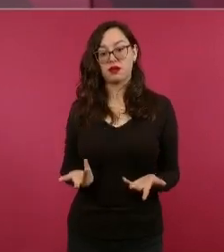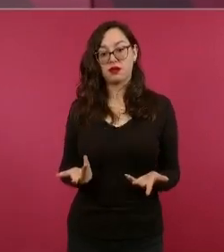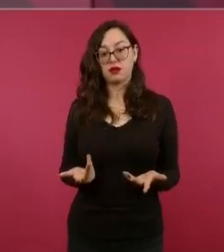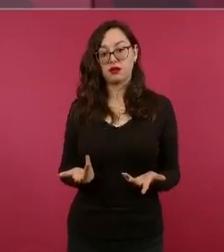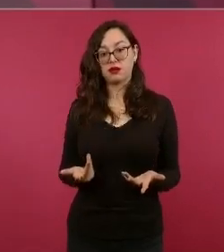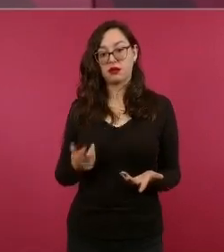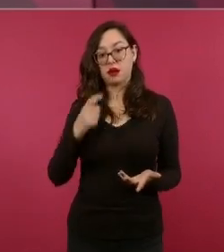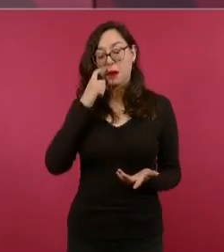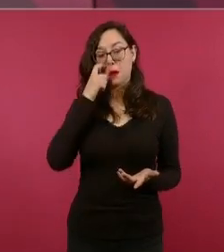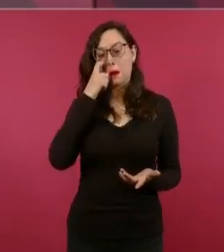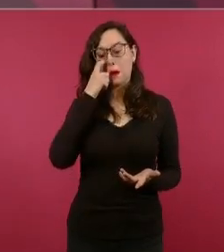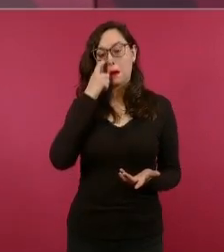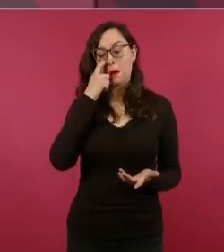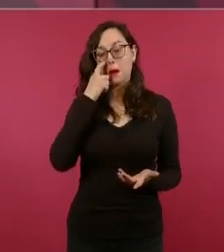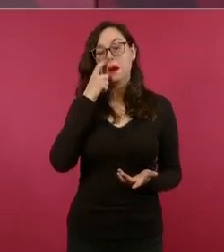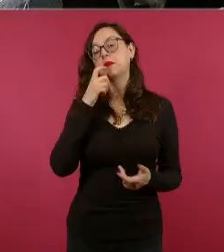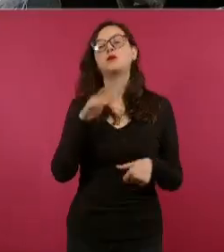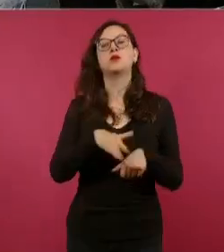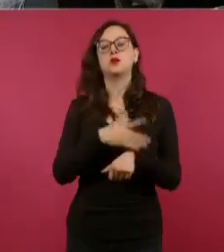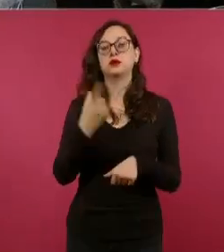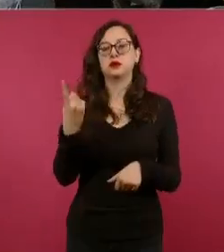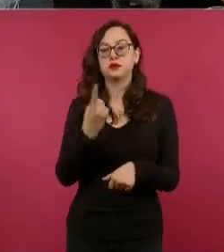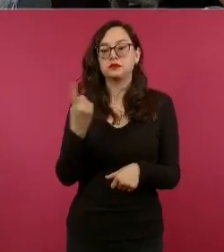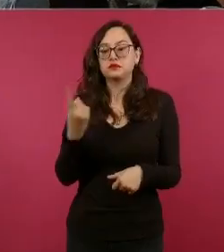al día siguiente, porque